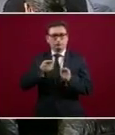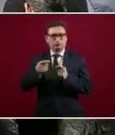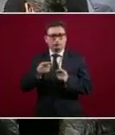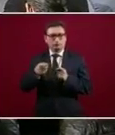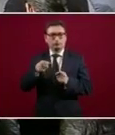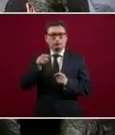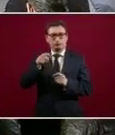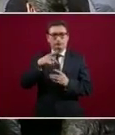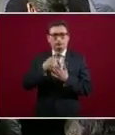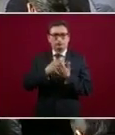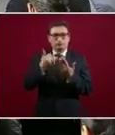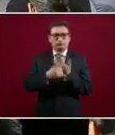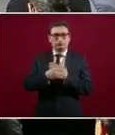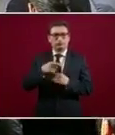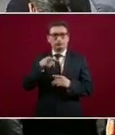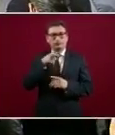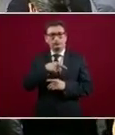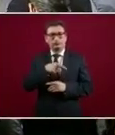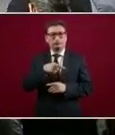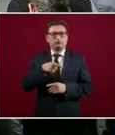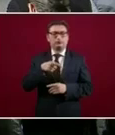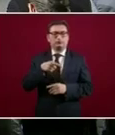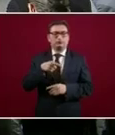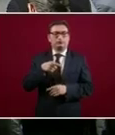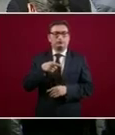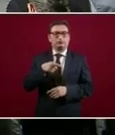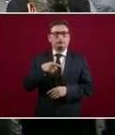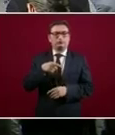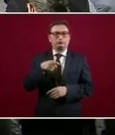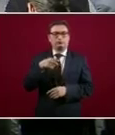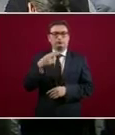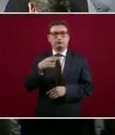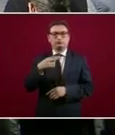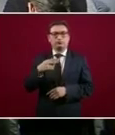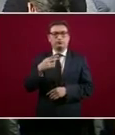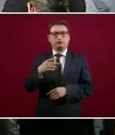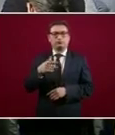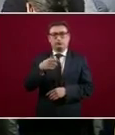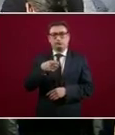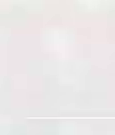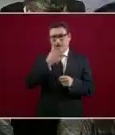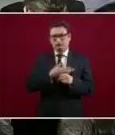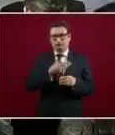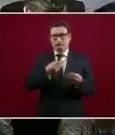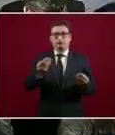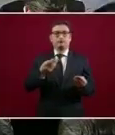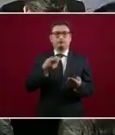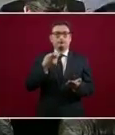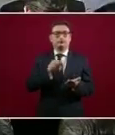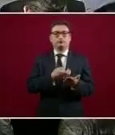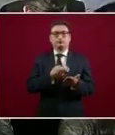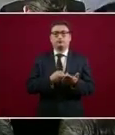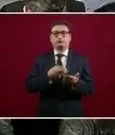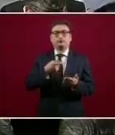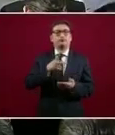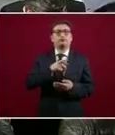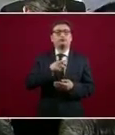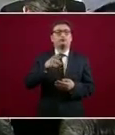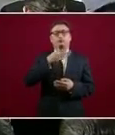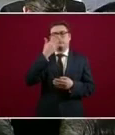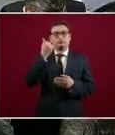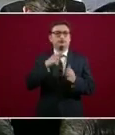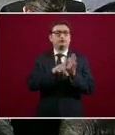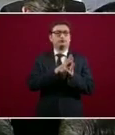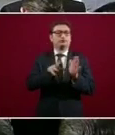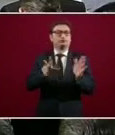coronel verde él es el que es eso apellido de acuerdo pero yo no sé si los medios